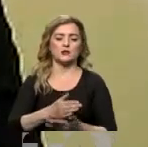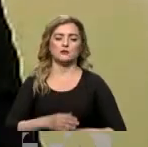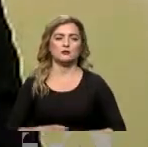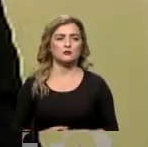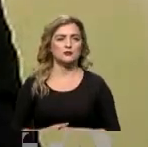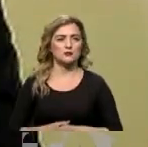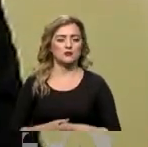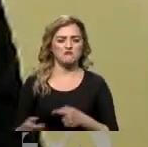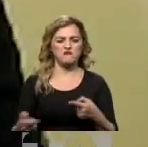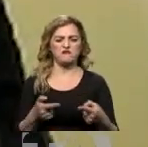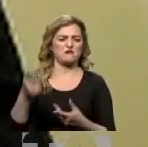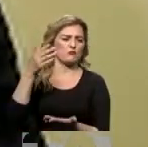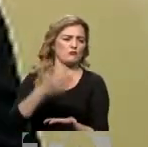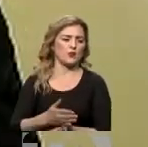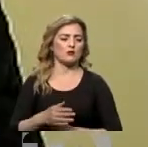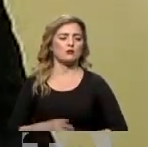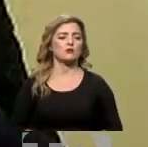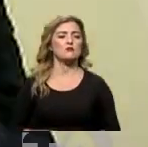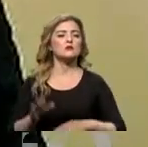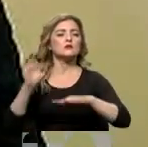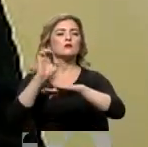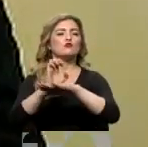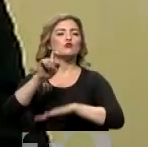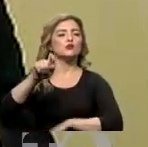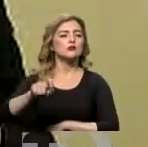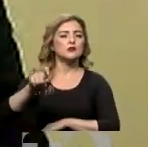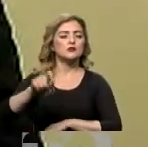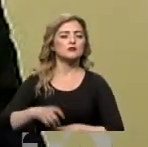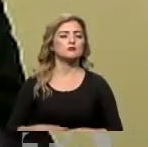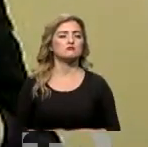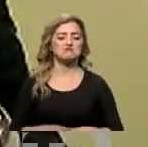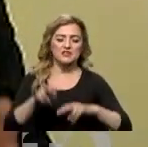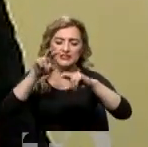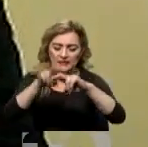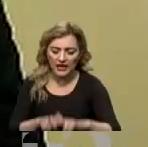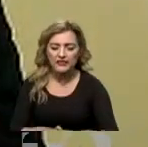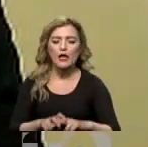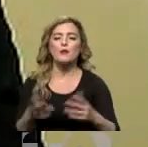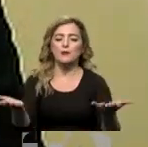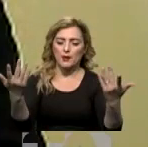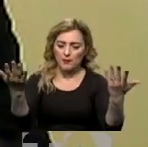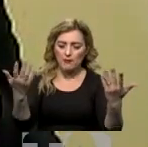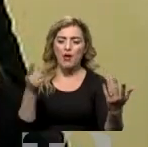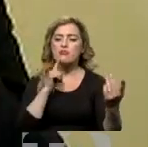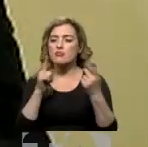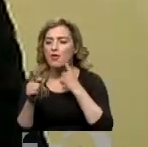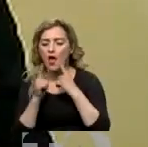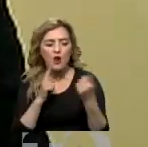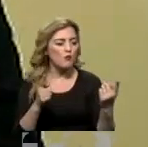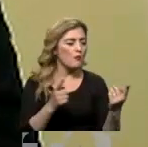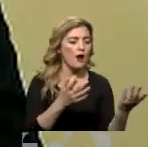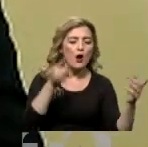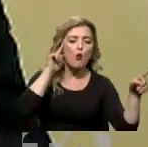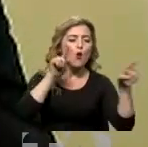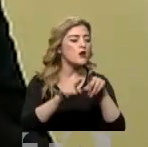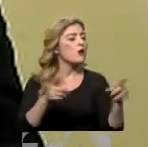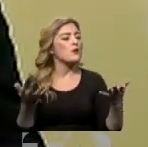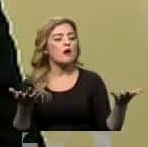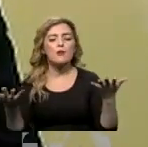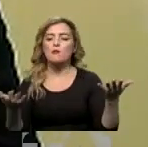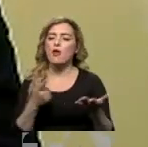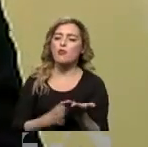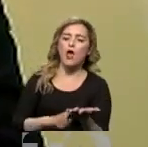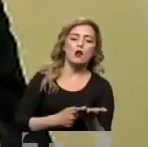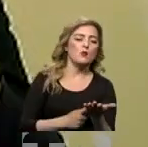más confrontaciones. Ecuador necesita que nos sentemos todos en una mesa y encontremos consensos por el